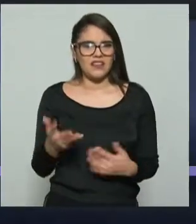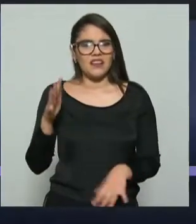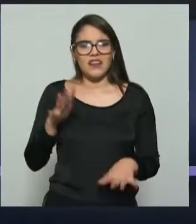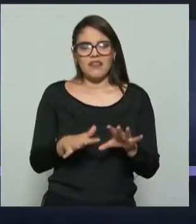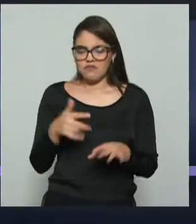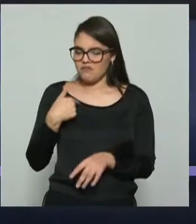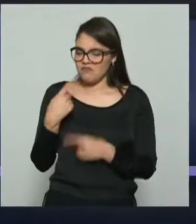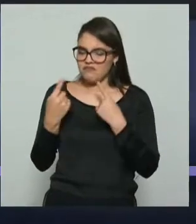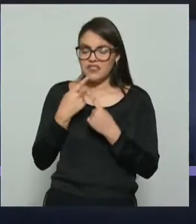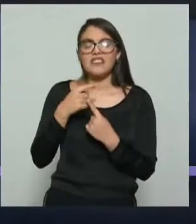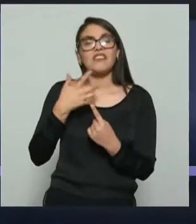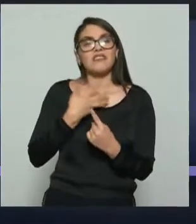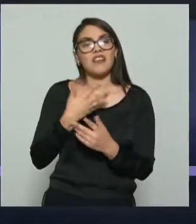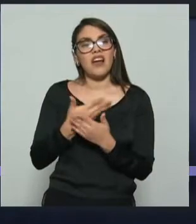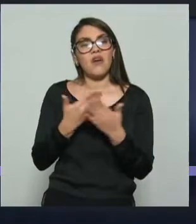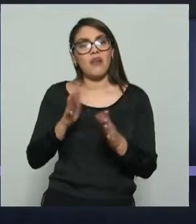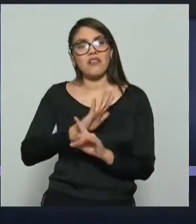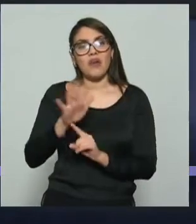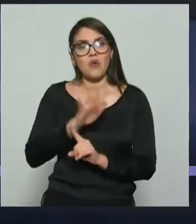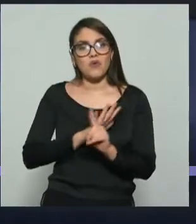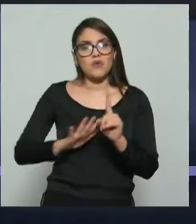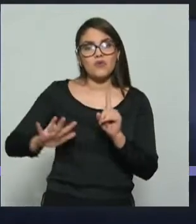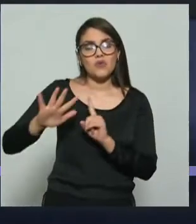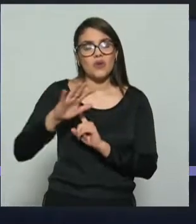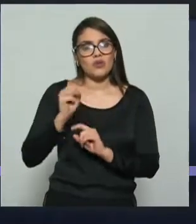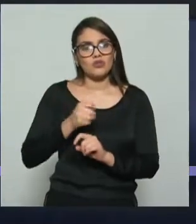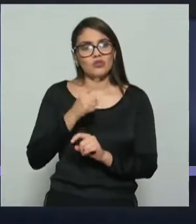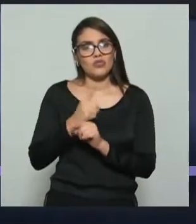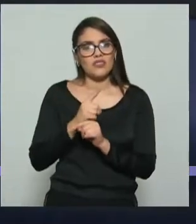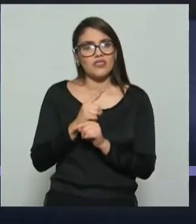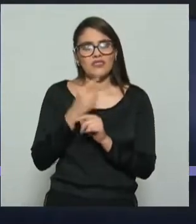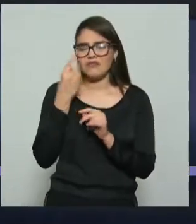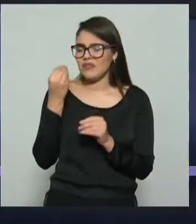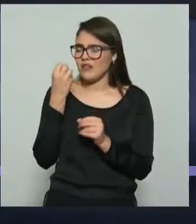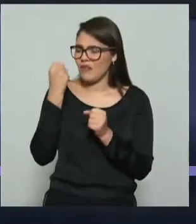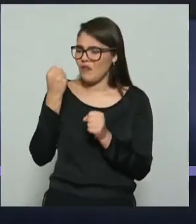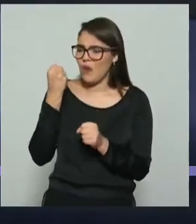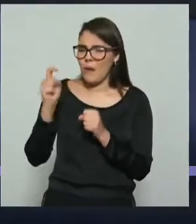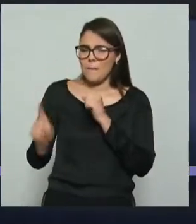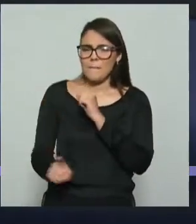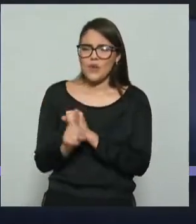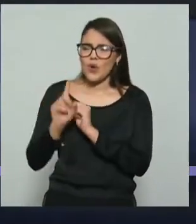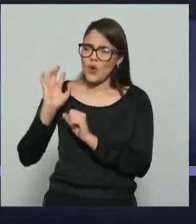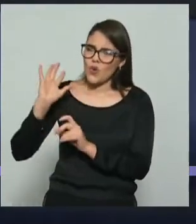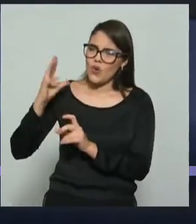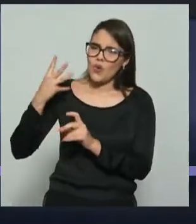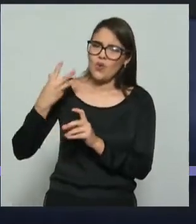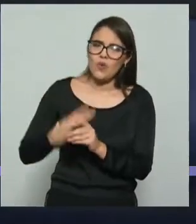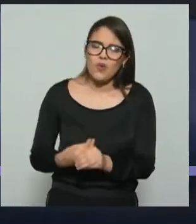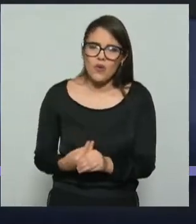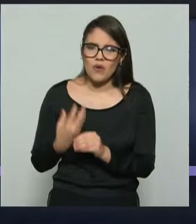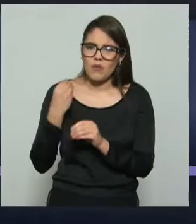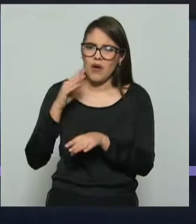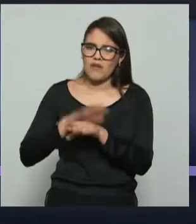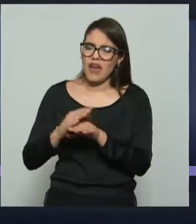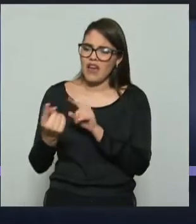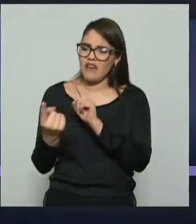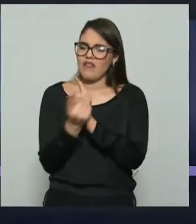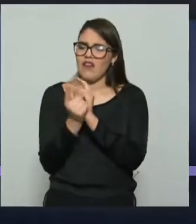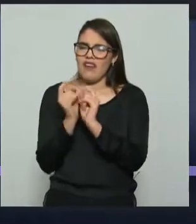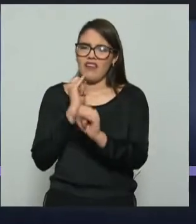concluir que estamos en una sociedad ya con carencias afectivas personales muy profundas, con una cercanía a la tecnología de